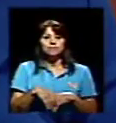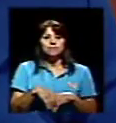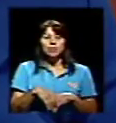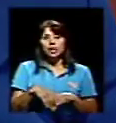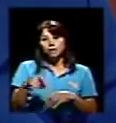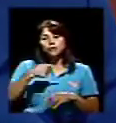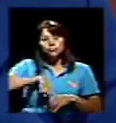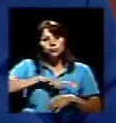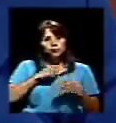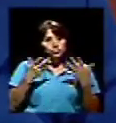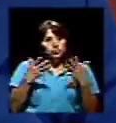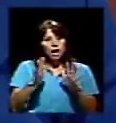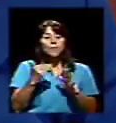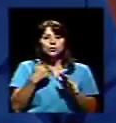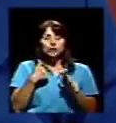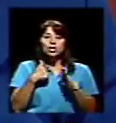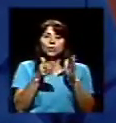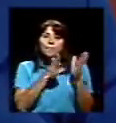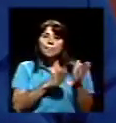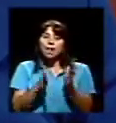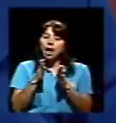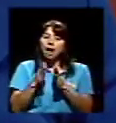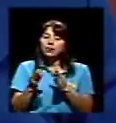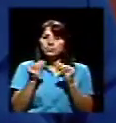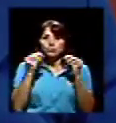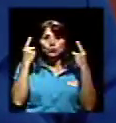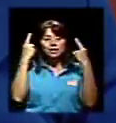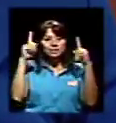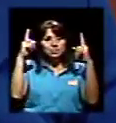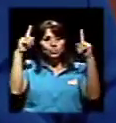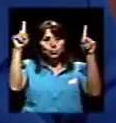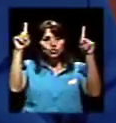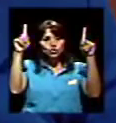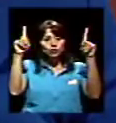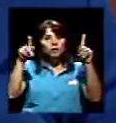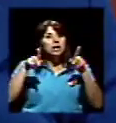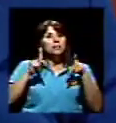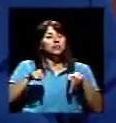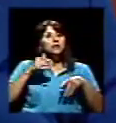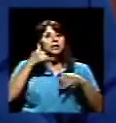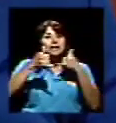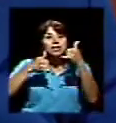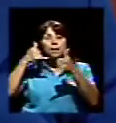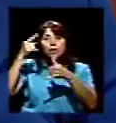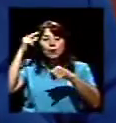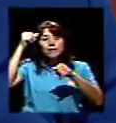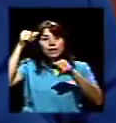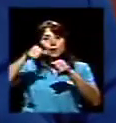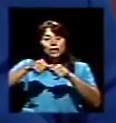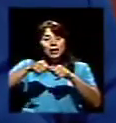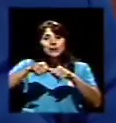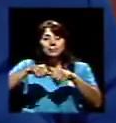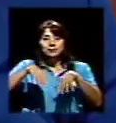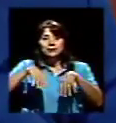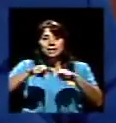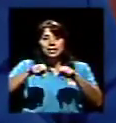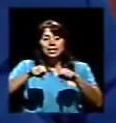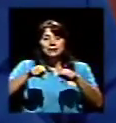planes pilotos muy exitosos en donde con solo estos recordatorios hemos reducido